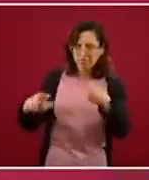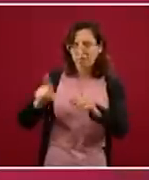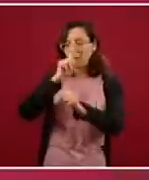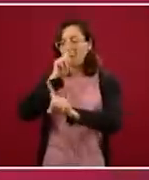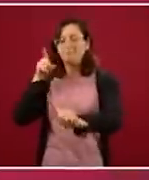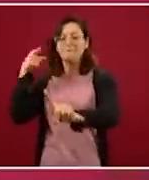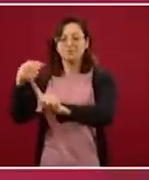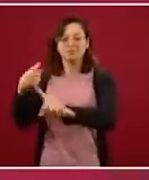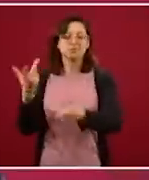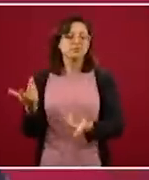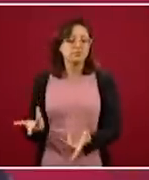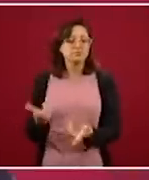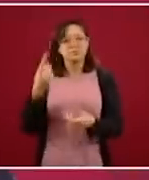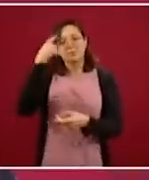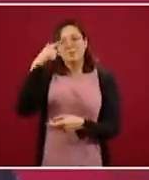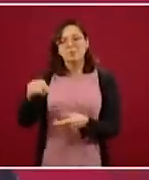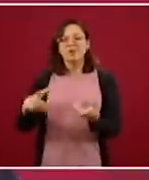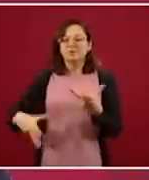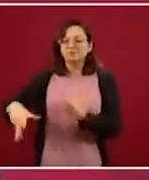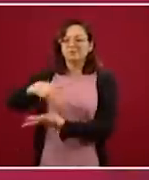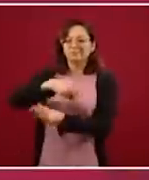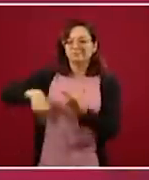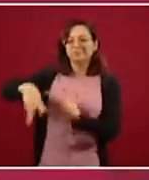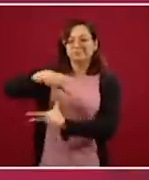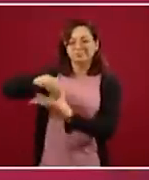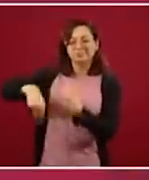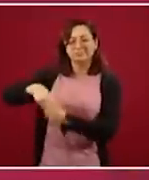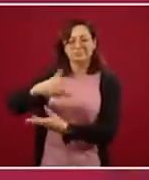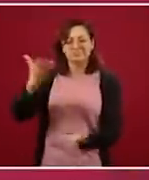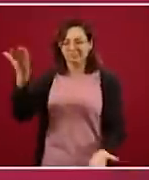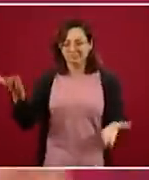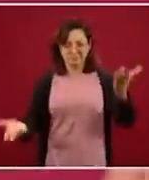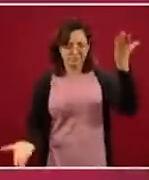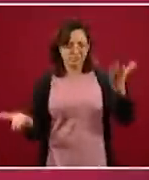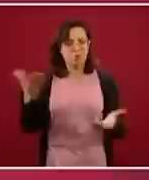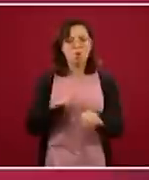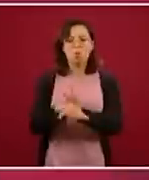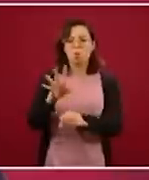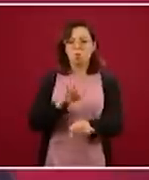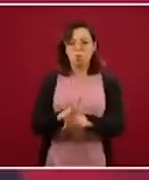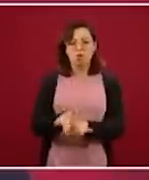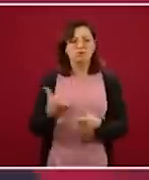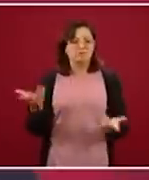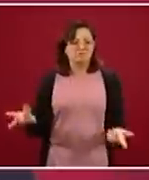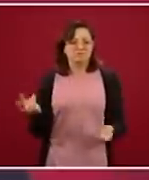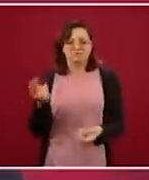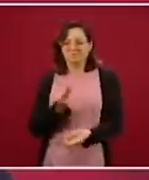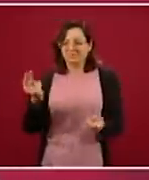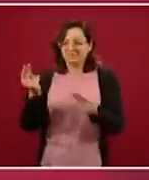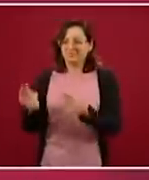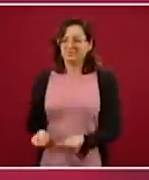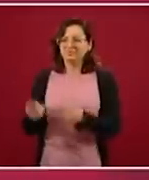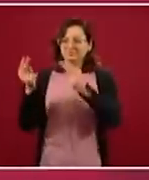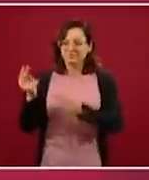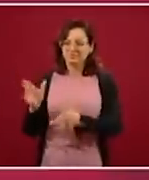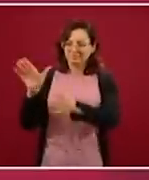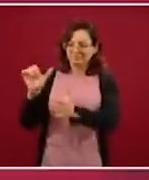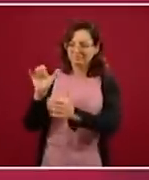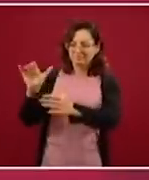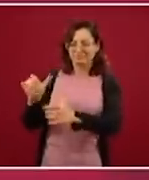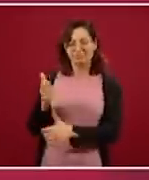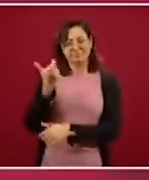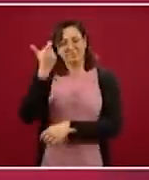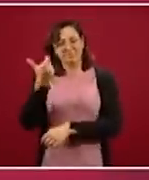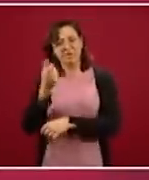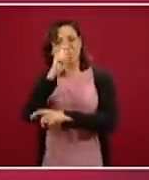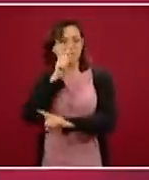objetivo central de las empresas para poder comercializar y poder tener mayores rendimientos económicos, que